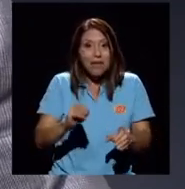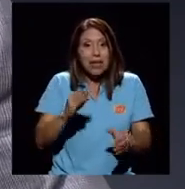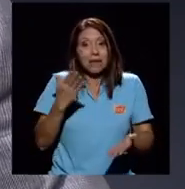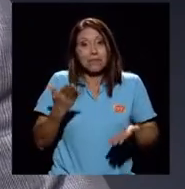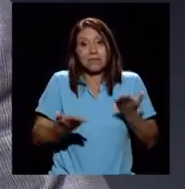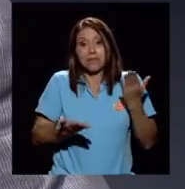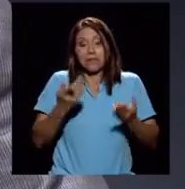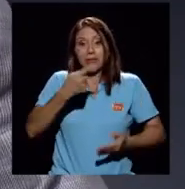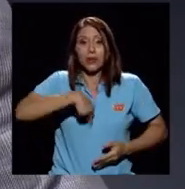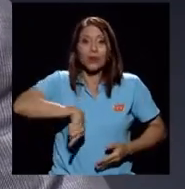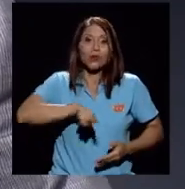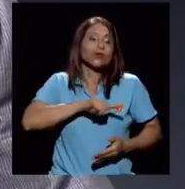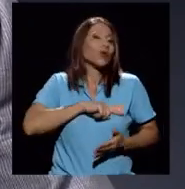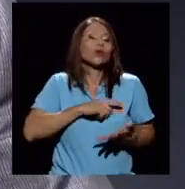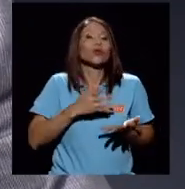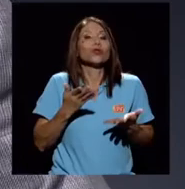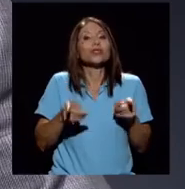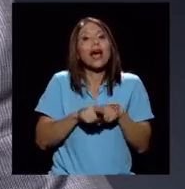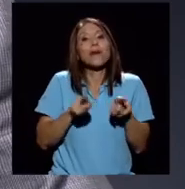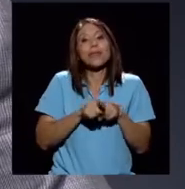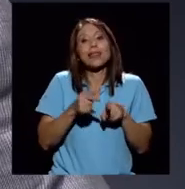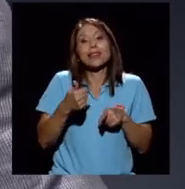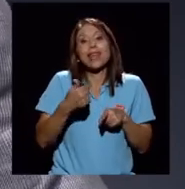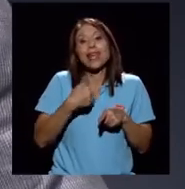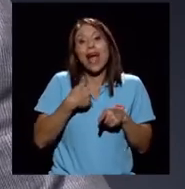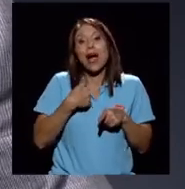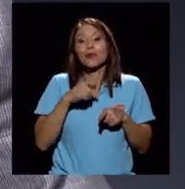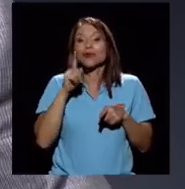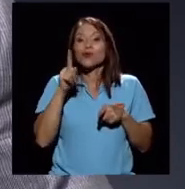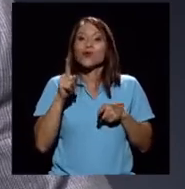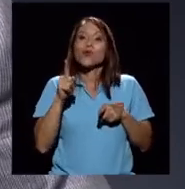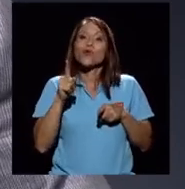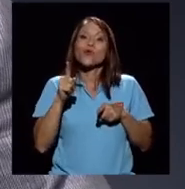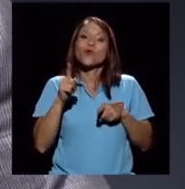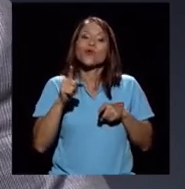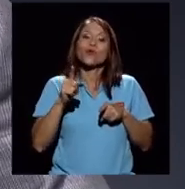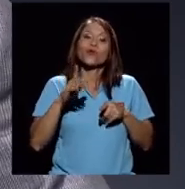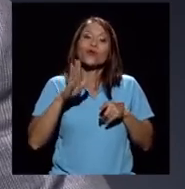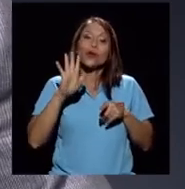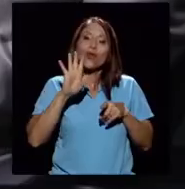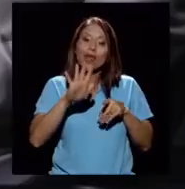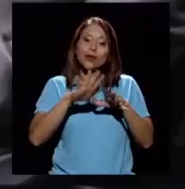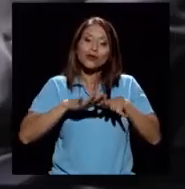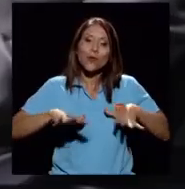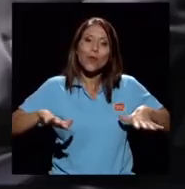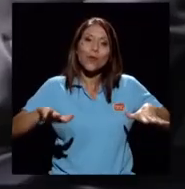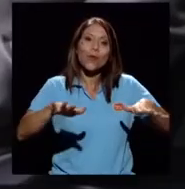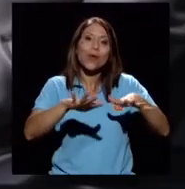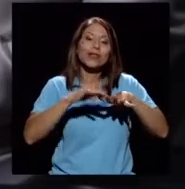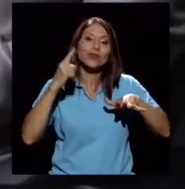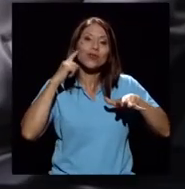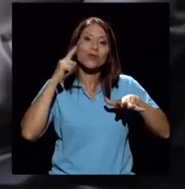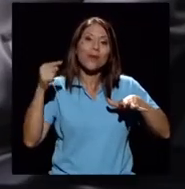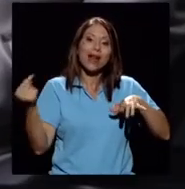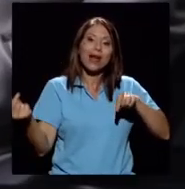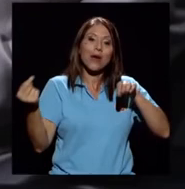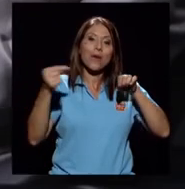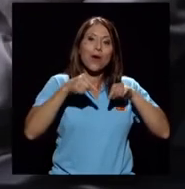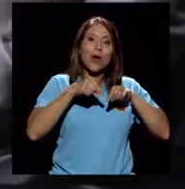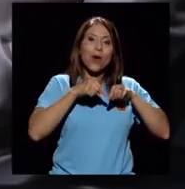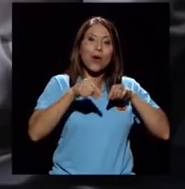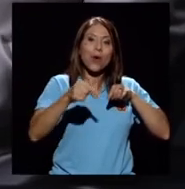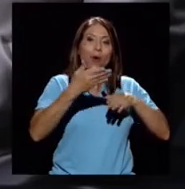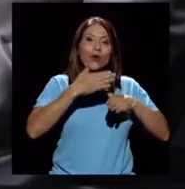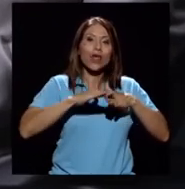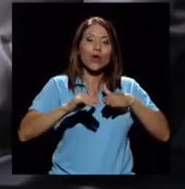un corredor de la seda aquí en américa latina' verdades y algún día mejoramos logramos